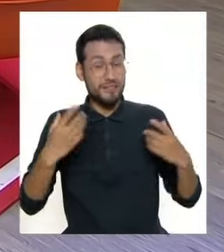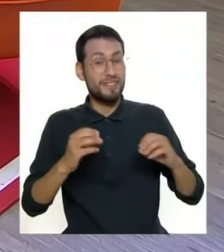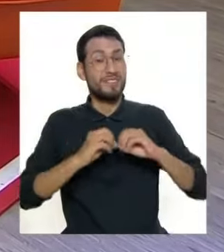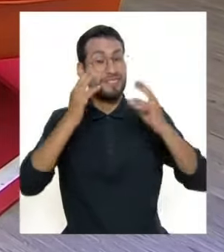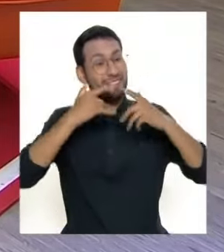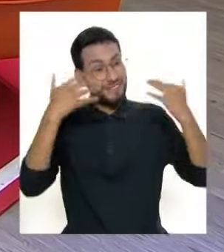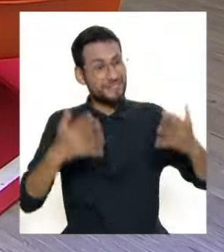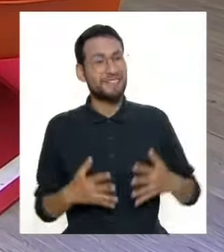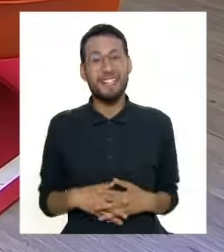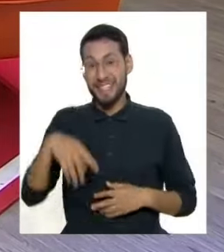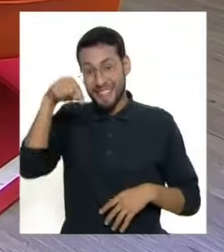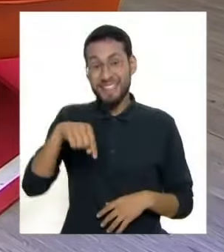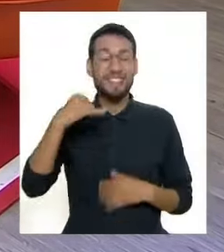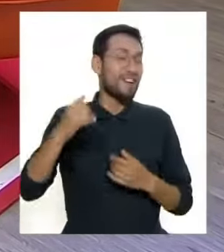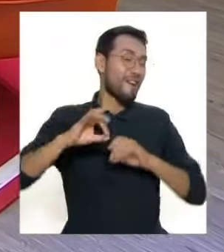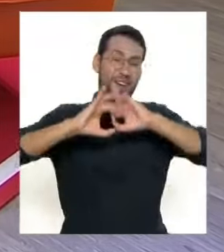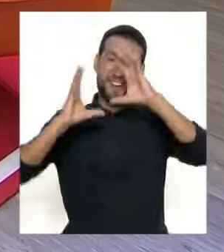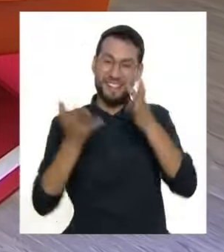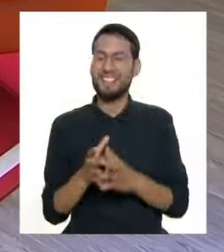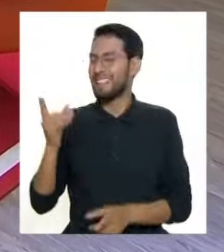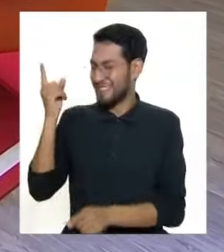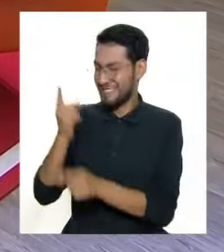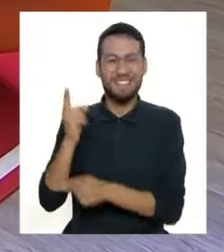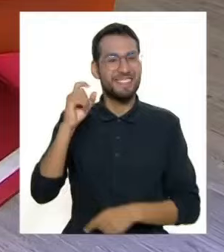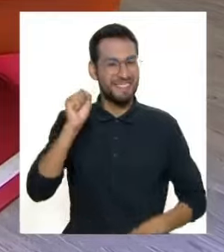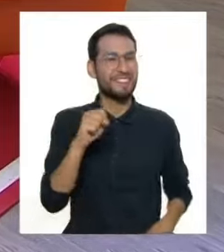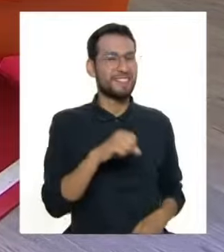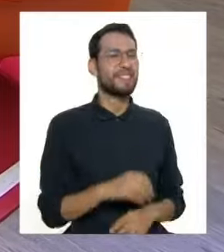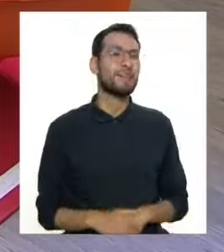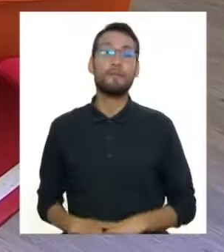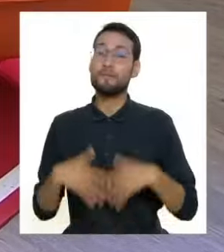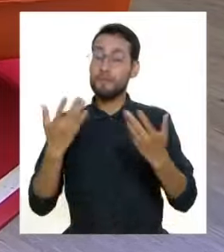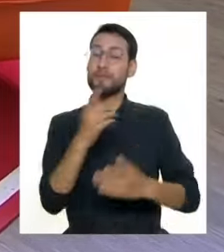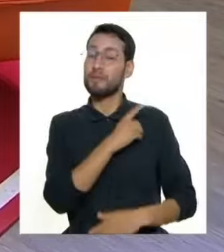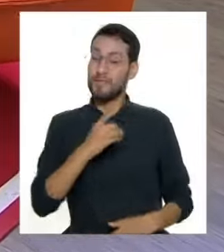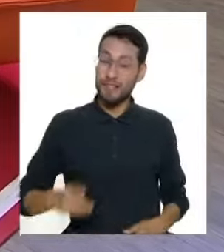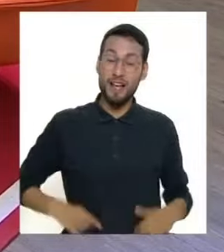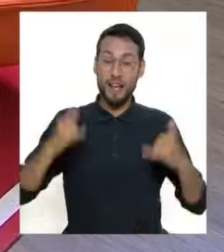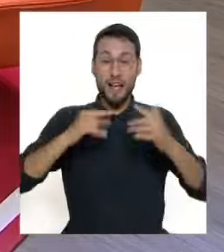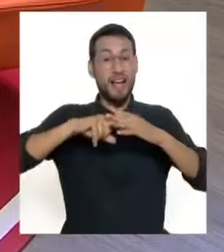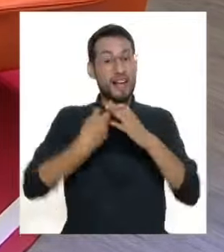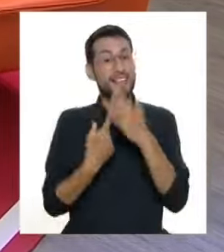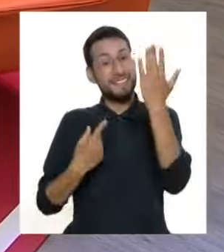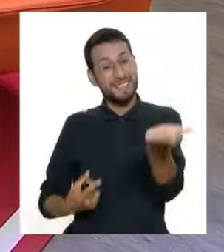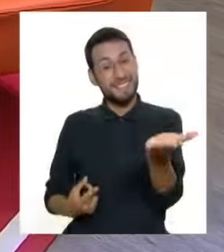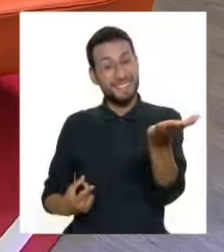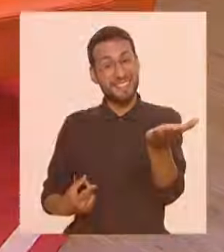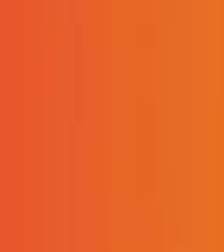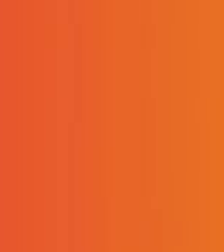la felicidad. Aquí y en todo el mundo. Es correcto, mi querido. Señor director, empezamos así.